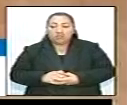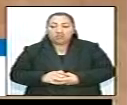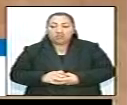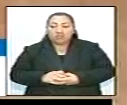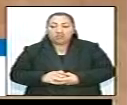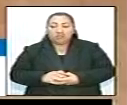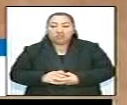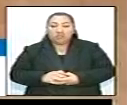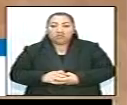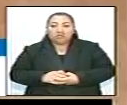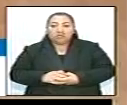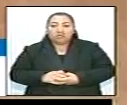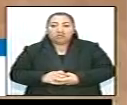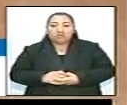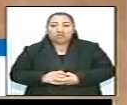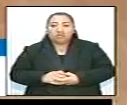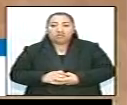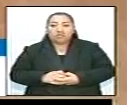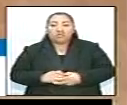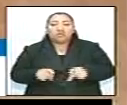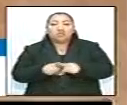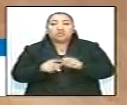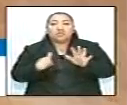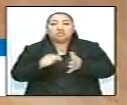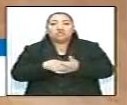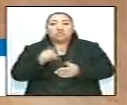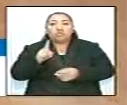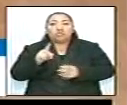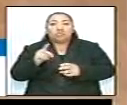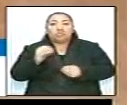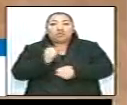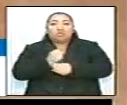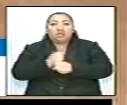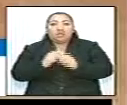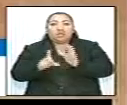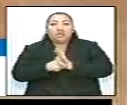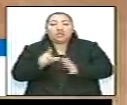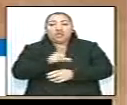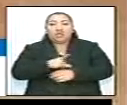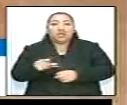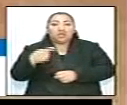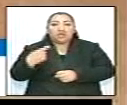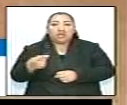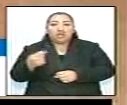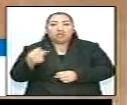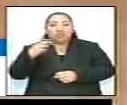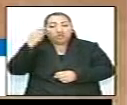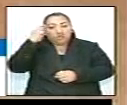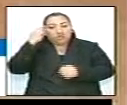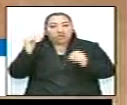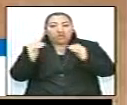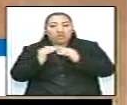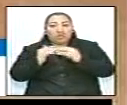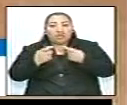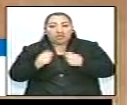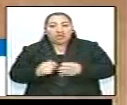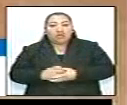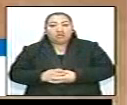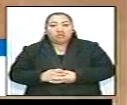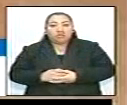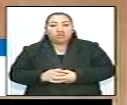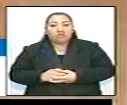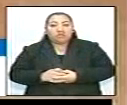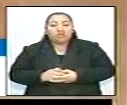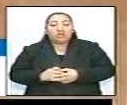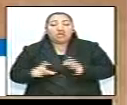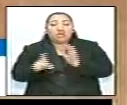en el punto 6.1, función legislativa. En el literal G dice, política de igualdad de trato,